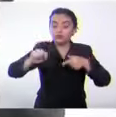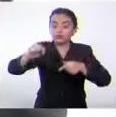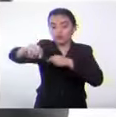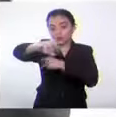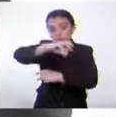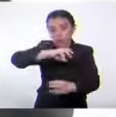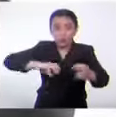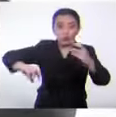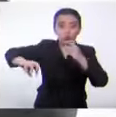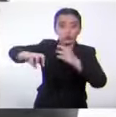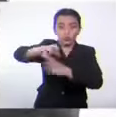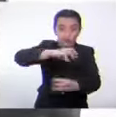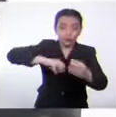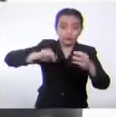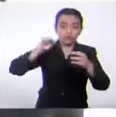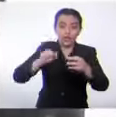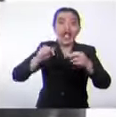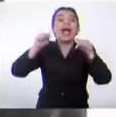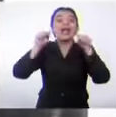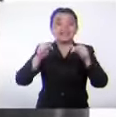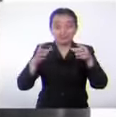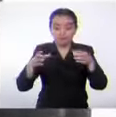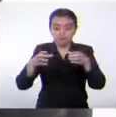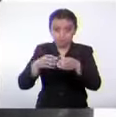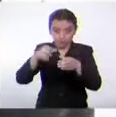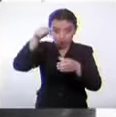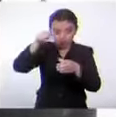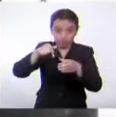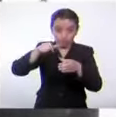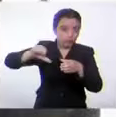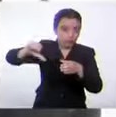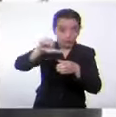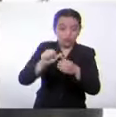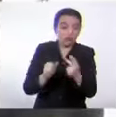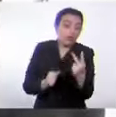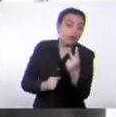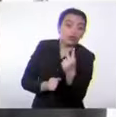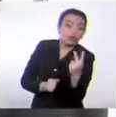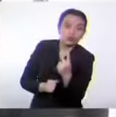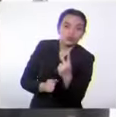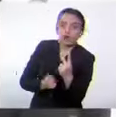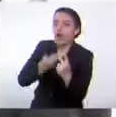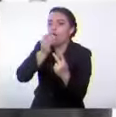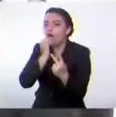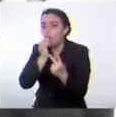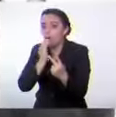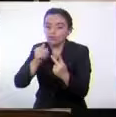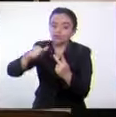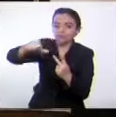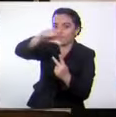forma una disolución donde ambos componentes son líquidos.